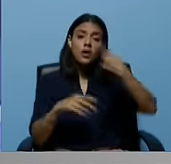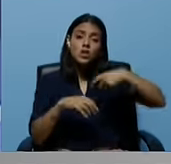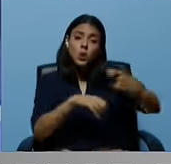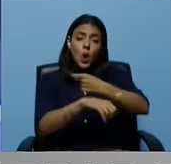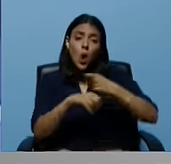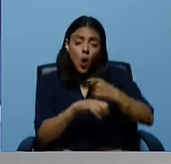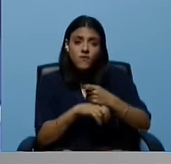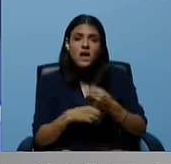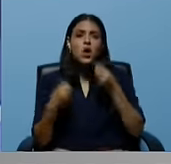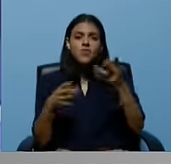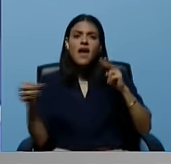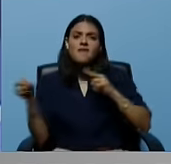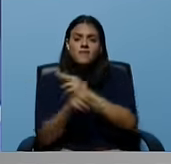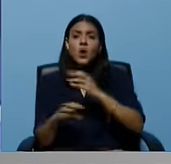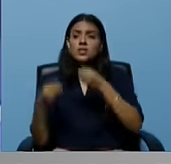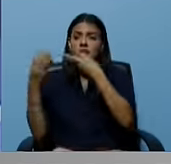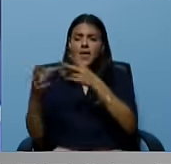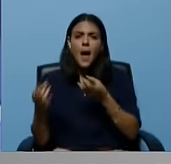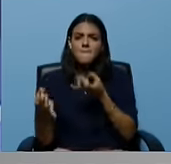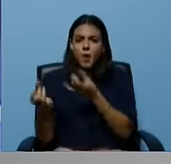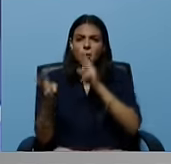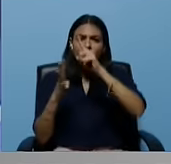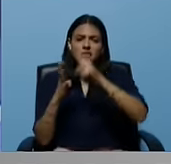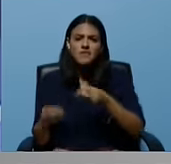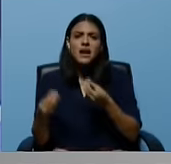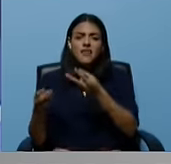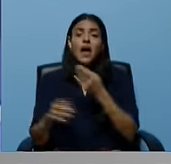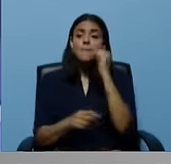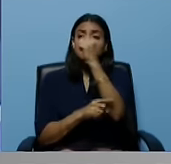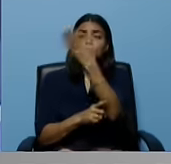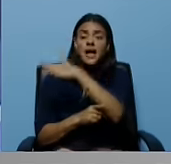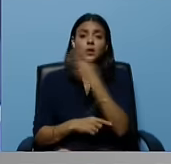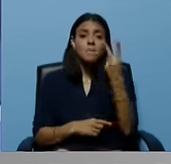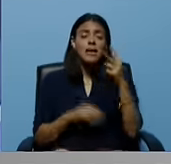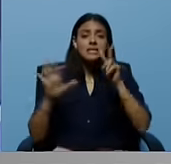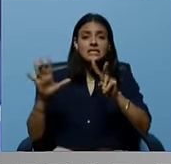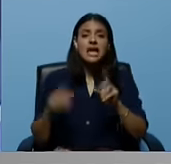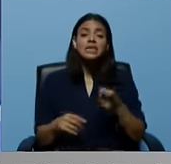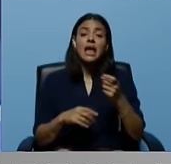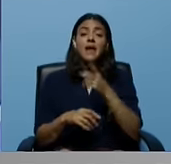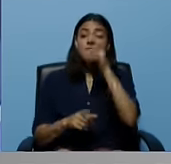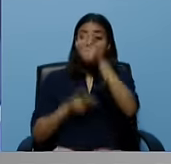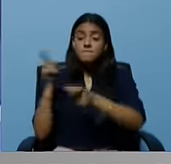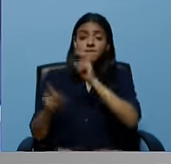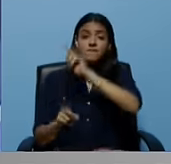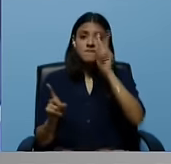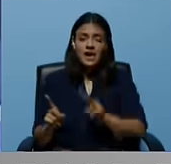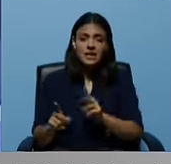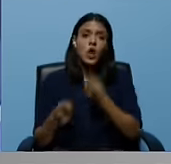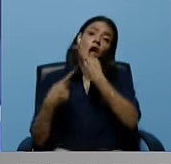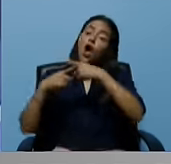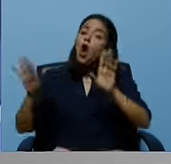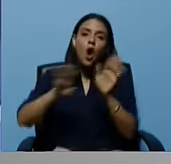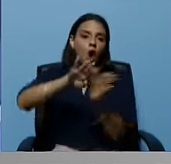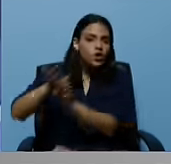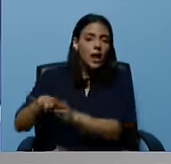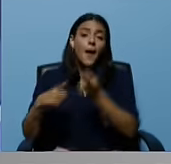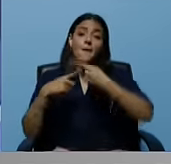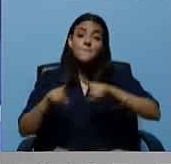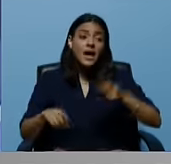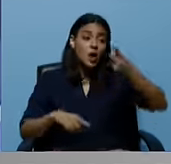para generar la violencia que después generaron, con la que asesinaron a 27 venezolanos, eso es otra cosa. Pero el Consejo Nacional Electoral ha